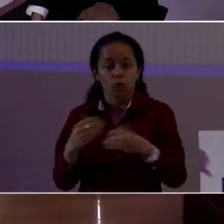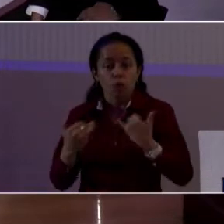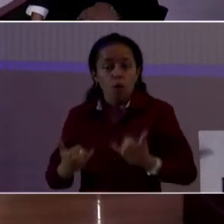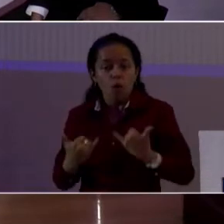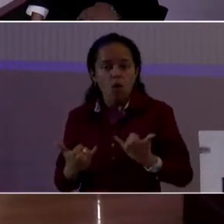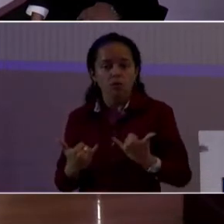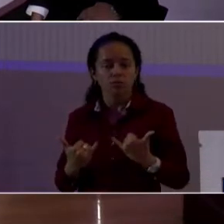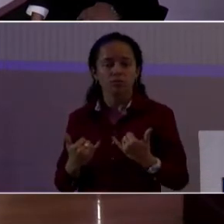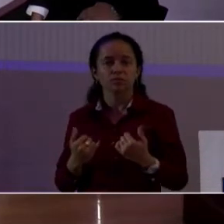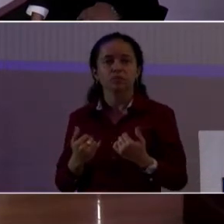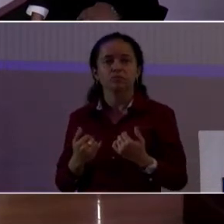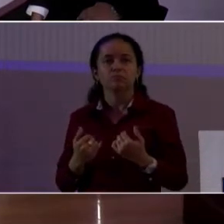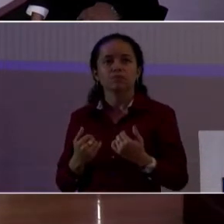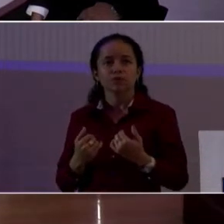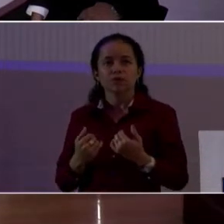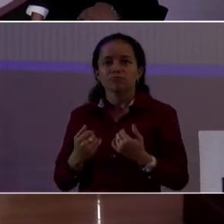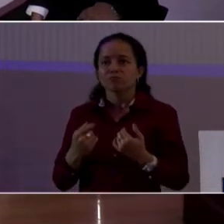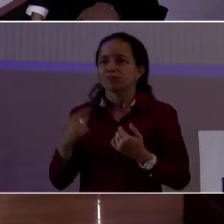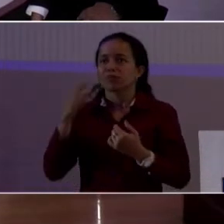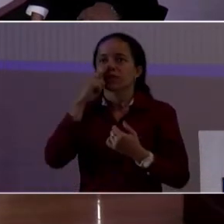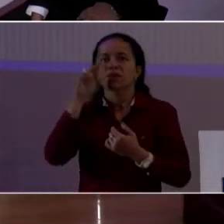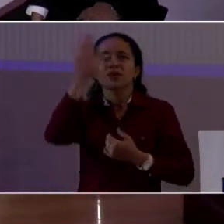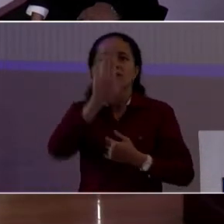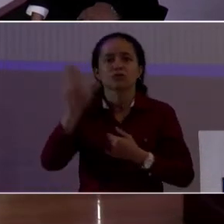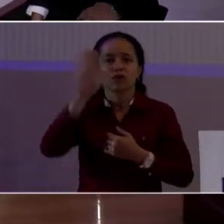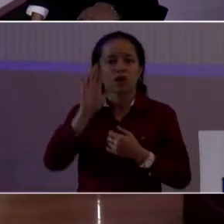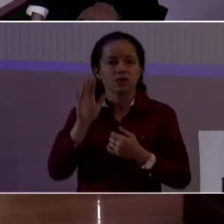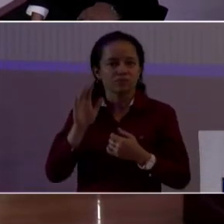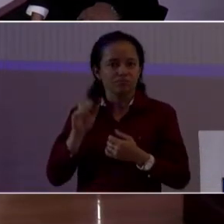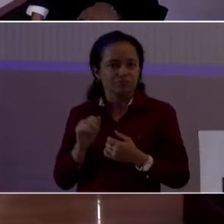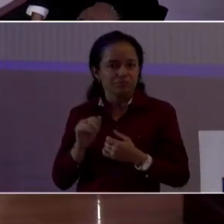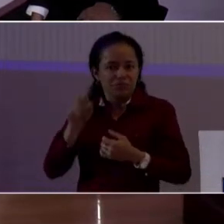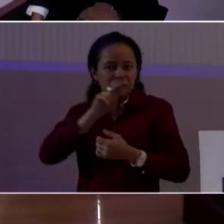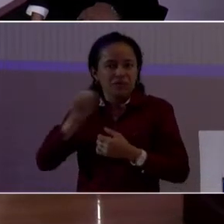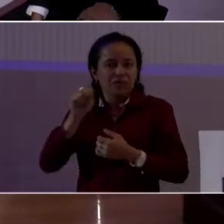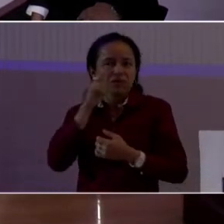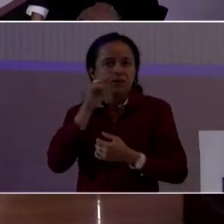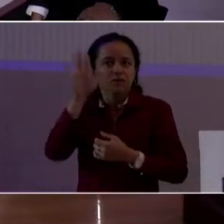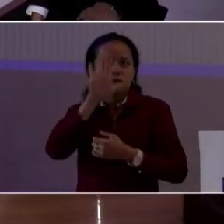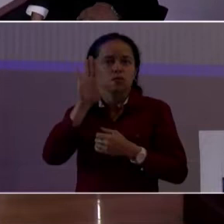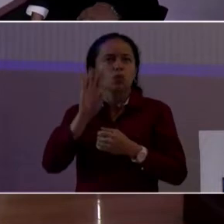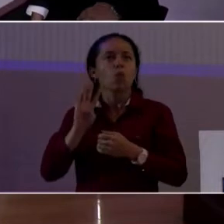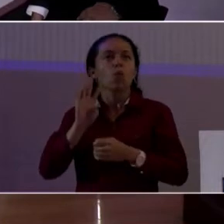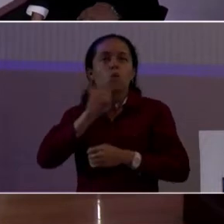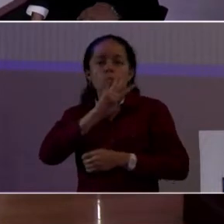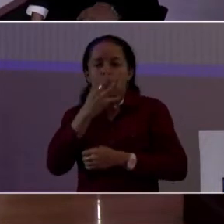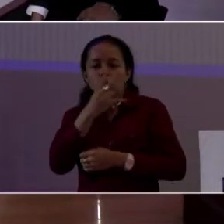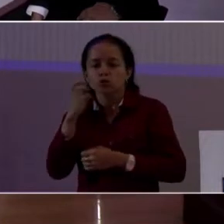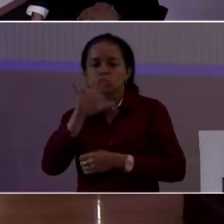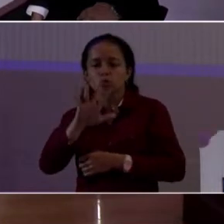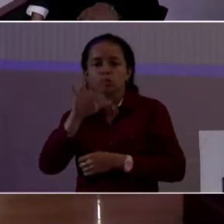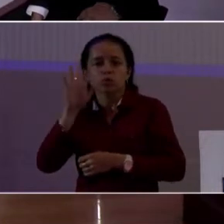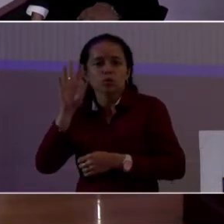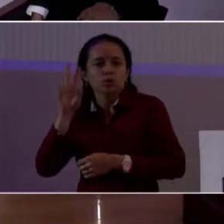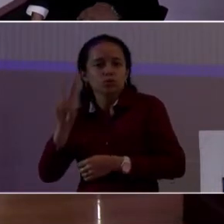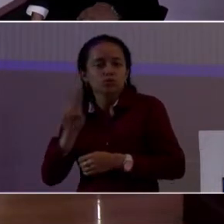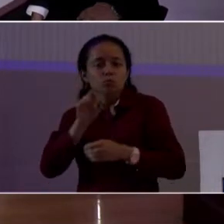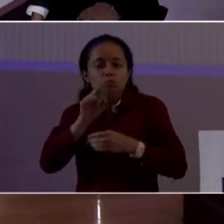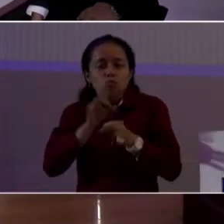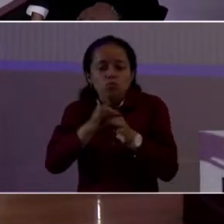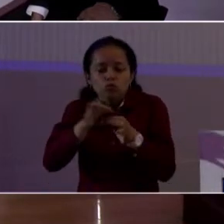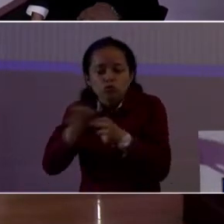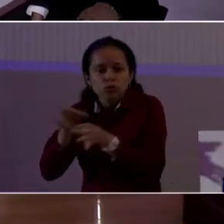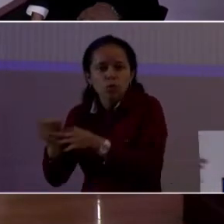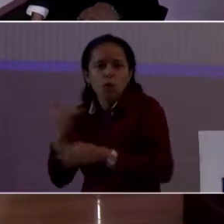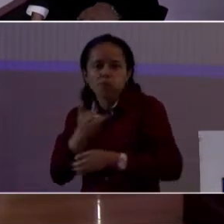reincorporación es un fenómeno nacional, es decir, hay excombatientes en 450 municipios de reincorporación y